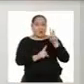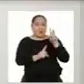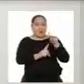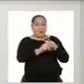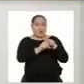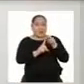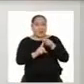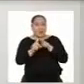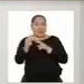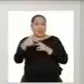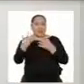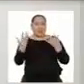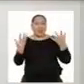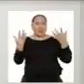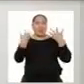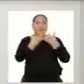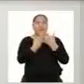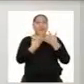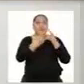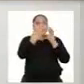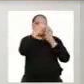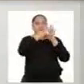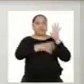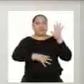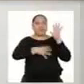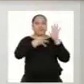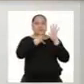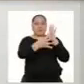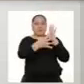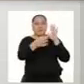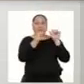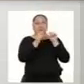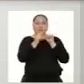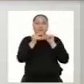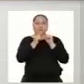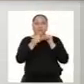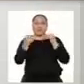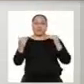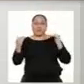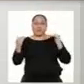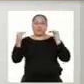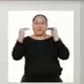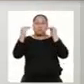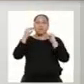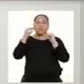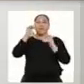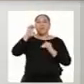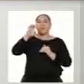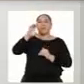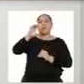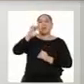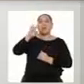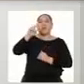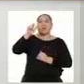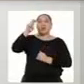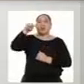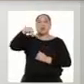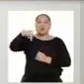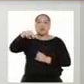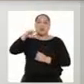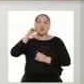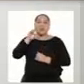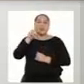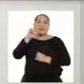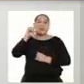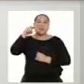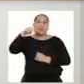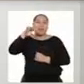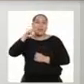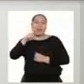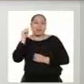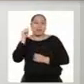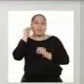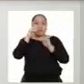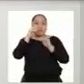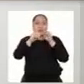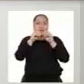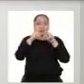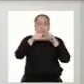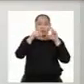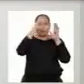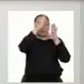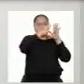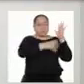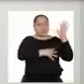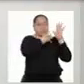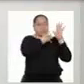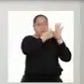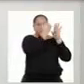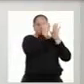vamos a establecer relaciones entre valores que incluyan sistemas de ecuaciones lineales Luego de eso los expresaremos en